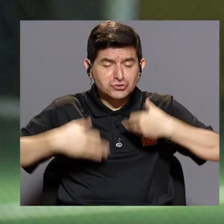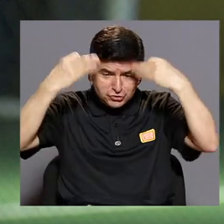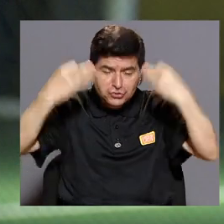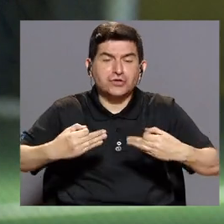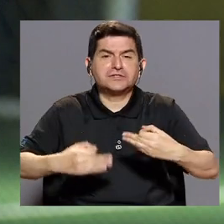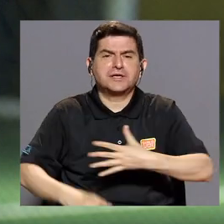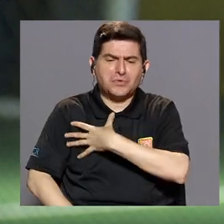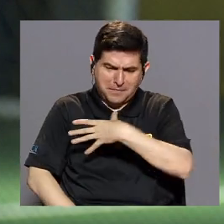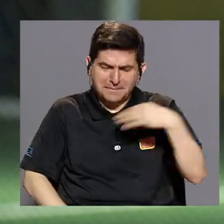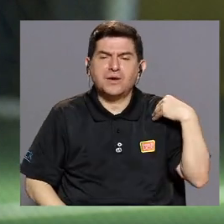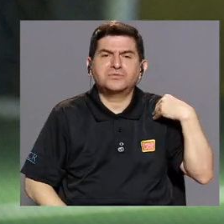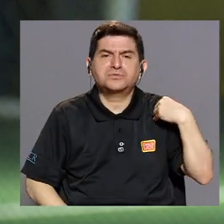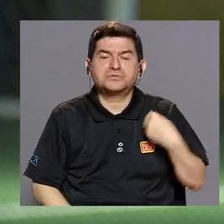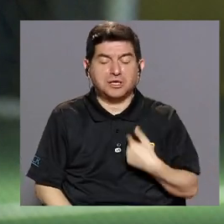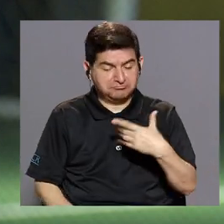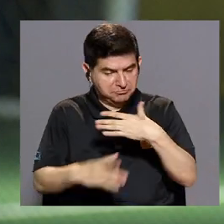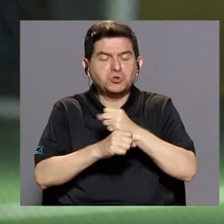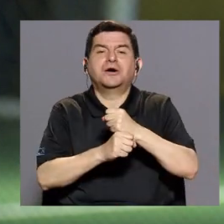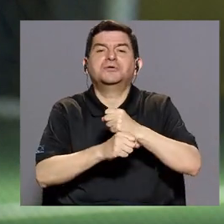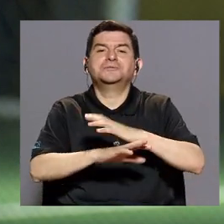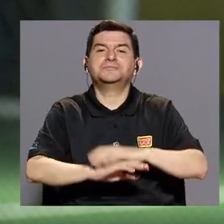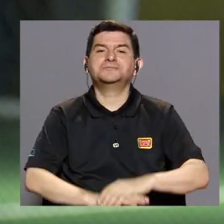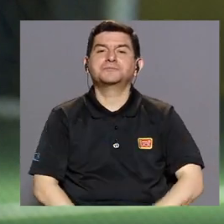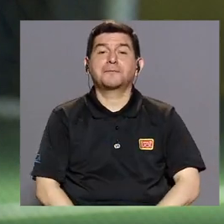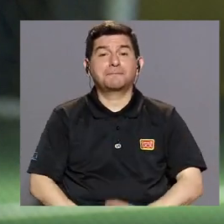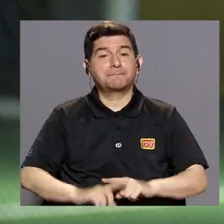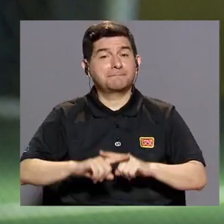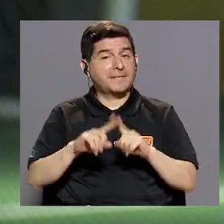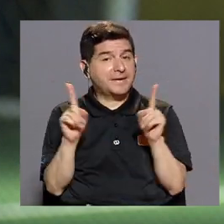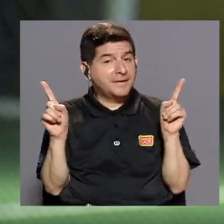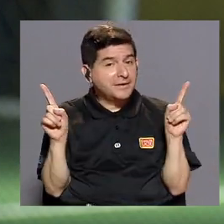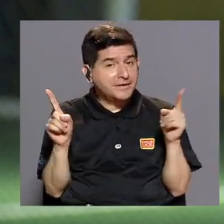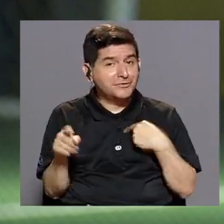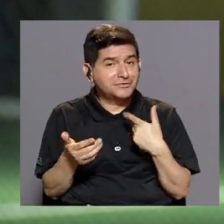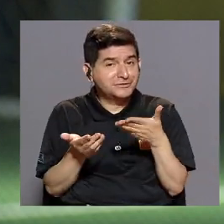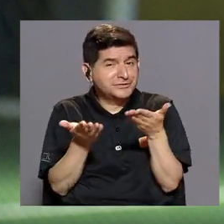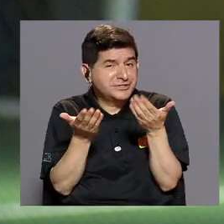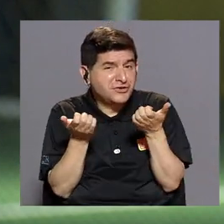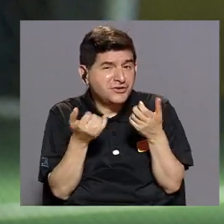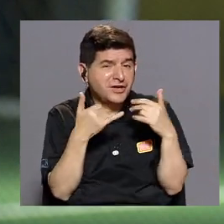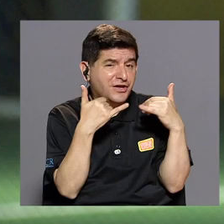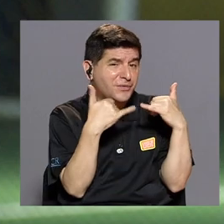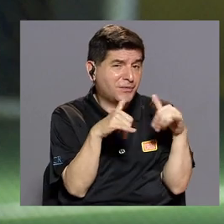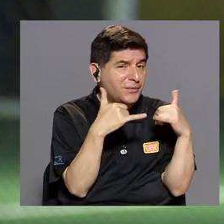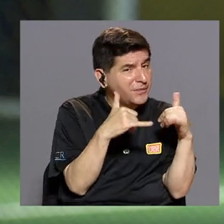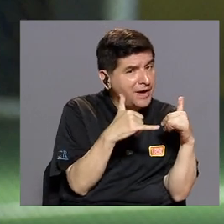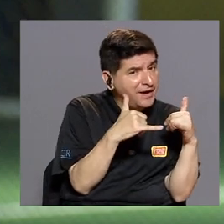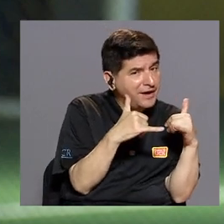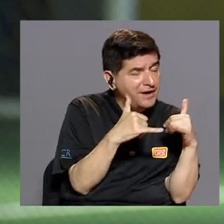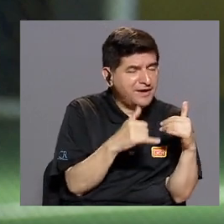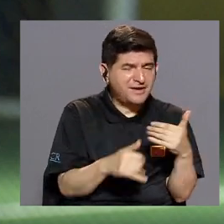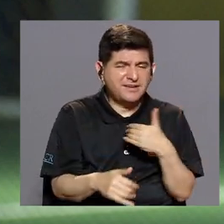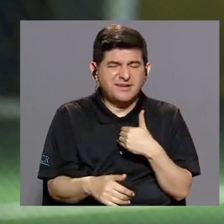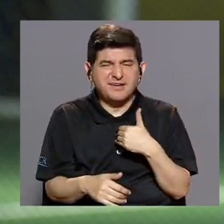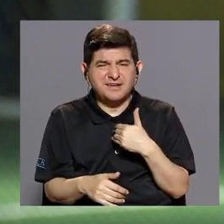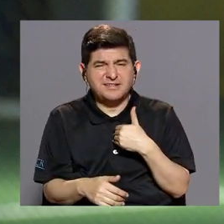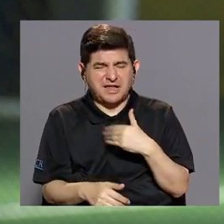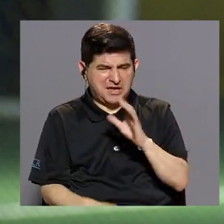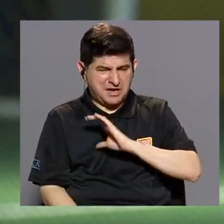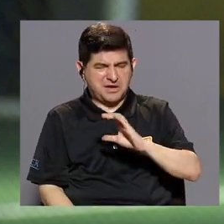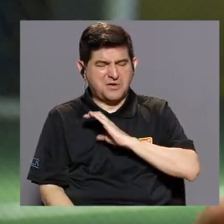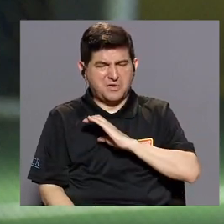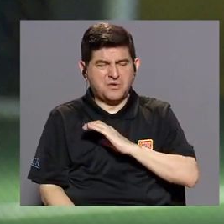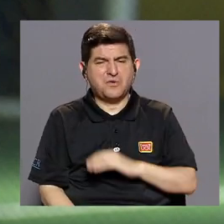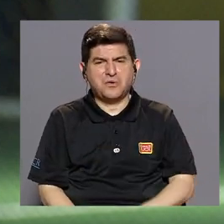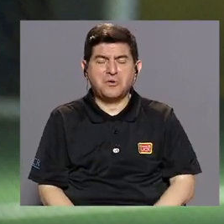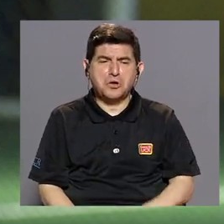decido hacerlo y si me gusta hacerlo, yo lo voy a hacer. Pero si yo quiero jugar y todavía tengo muchísima calidad